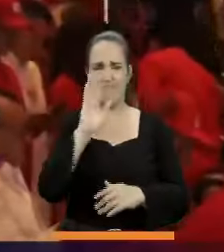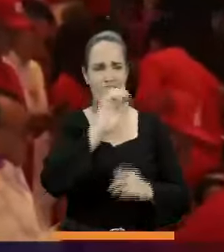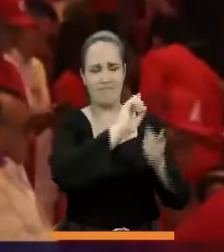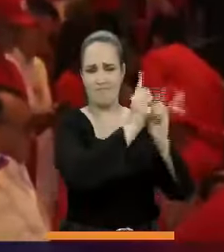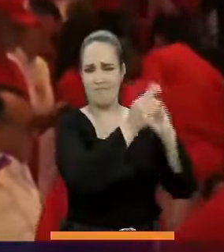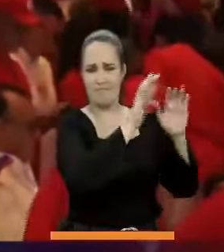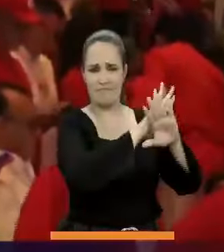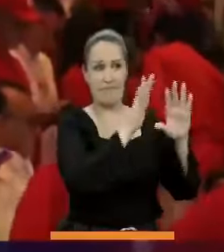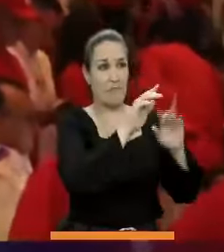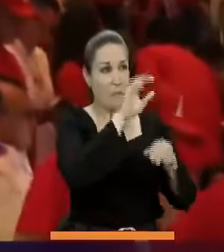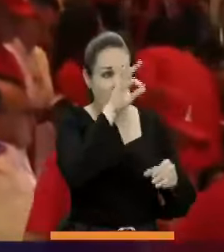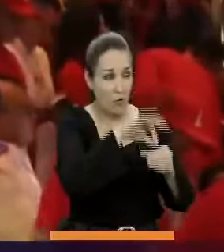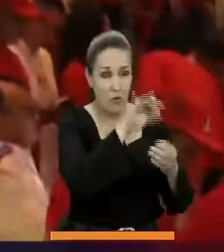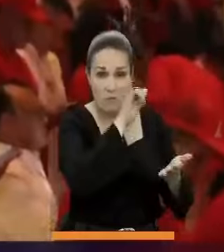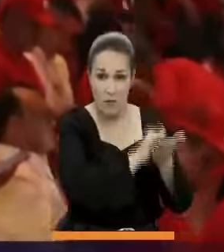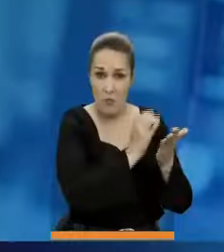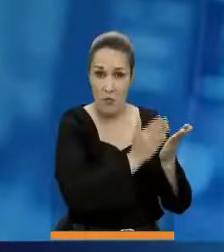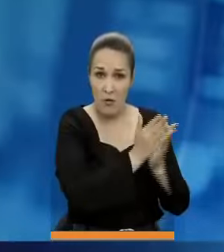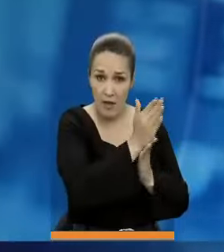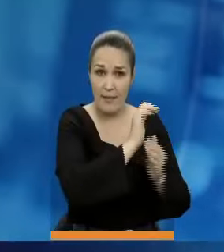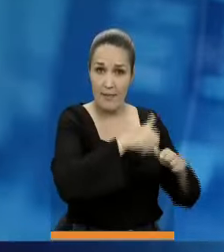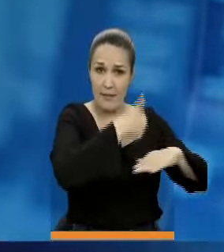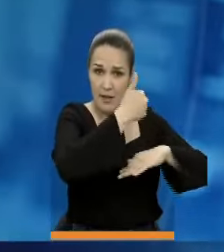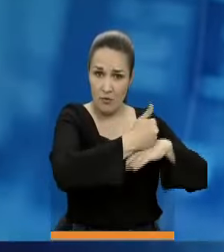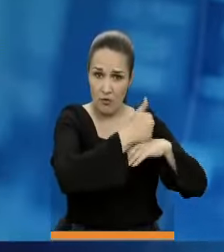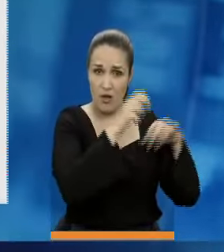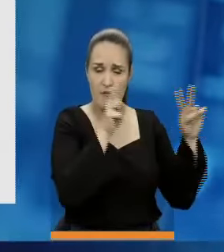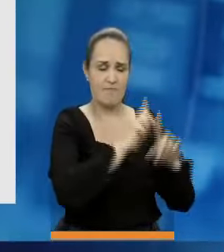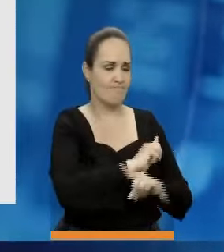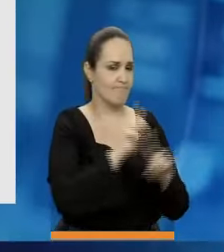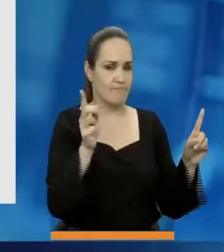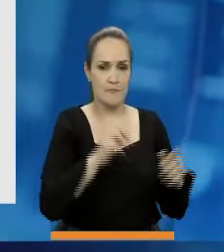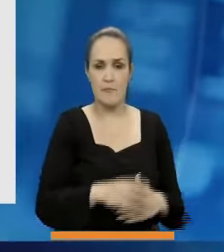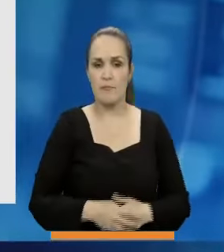opusieron a la reelección del expresidente como director.